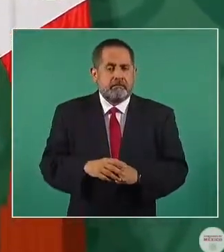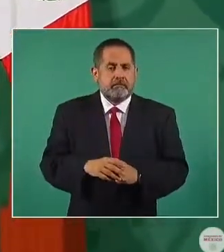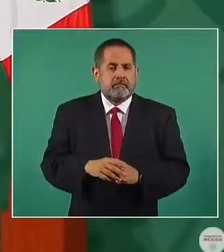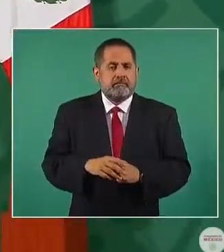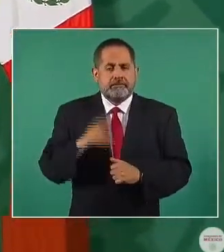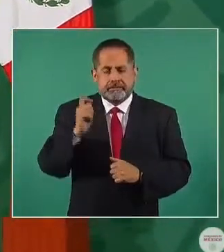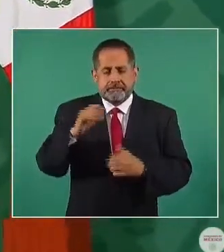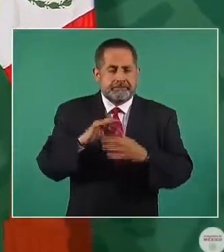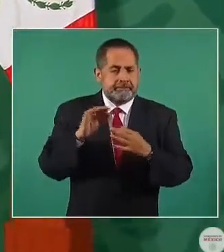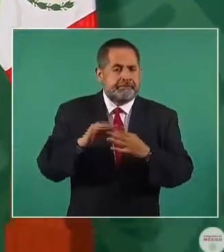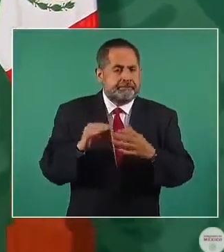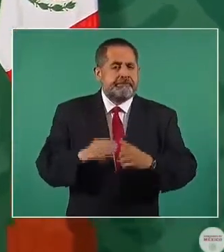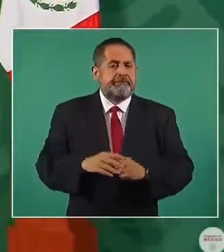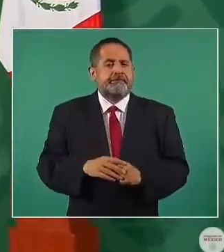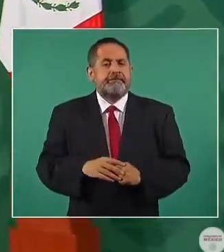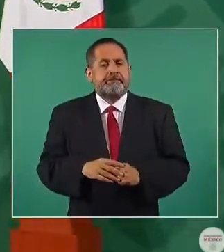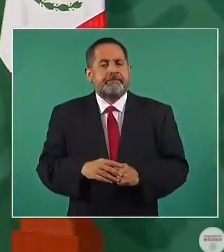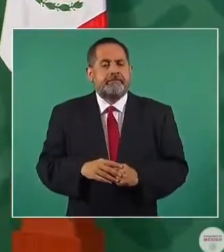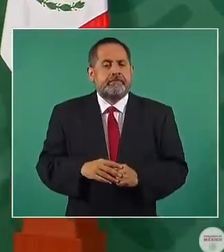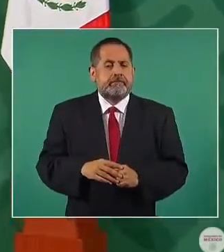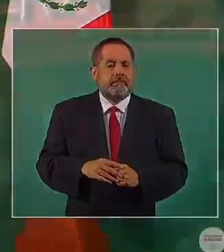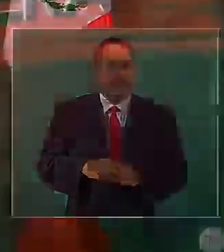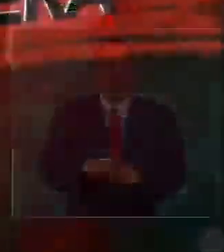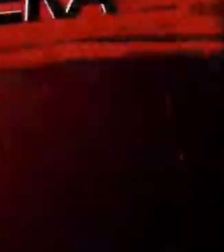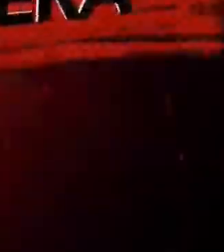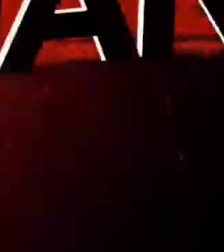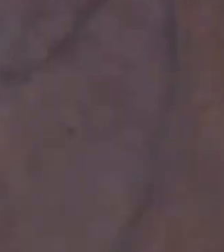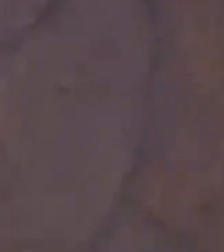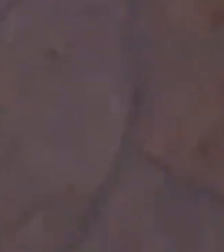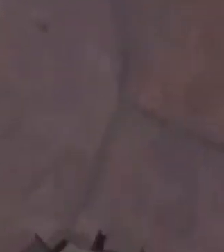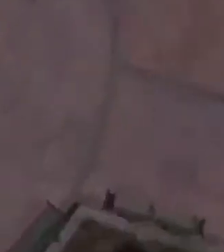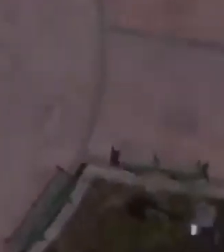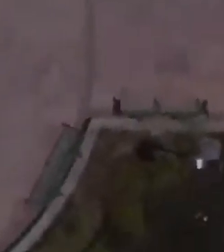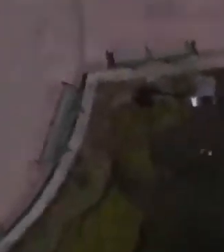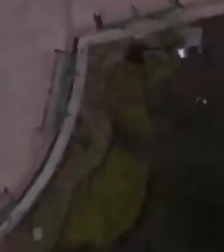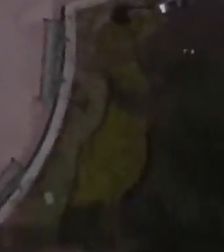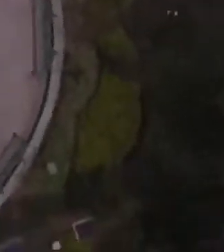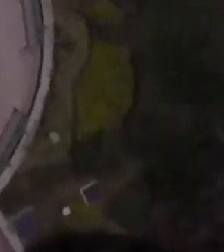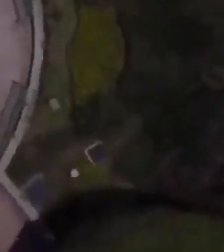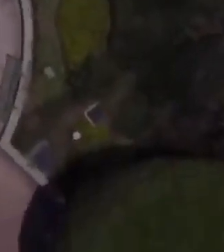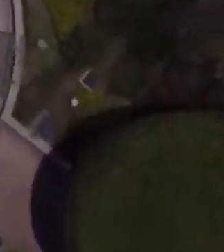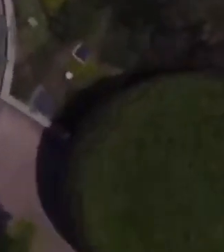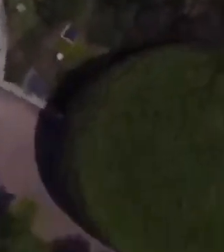todo esto, es pedagógico.